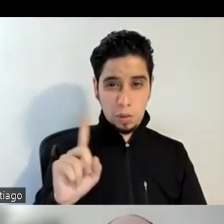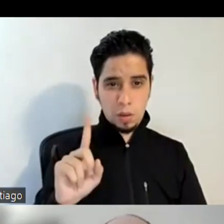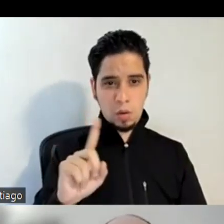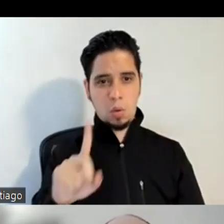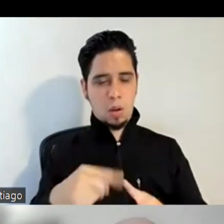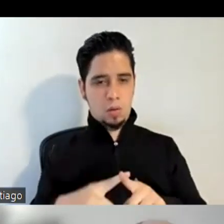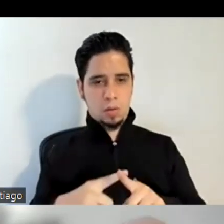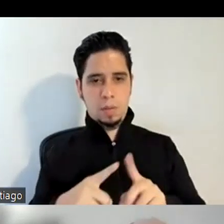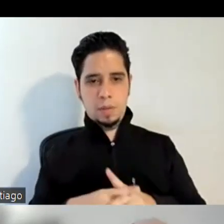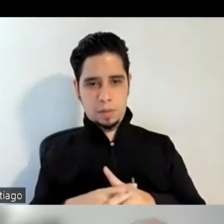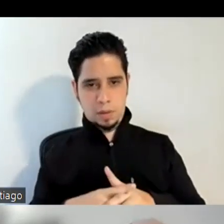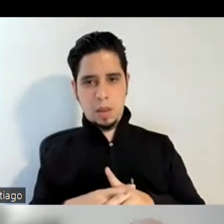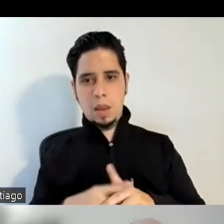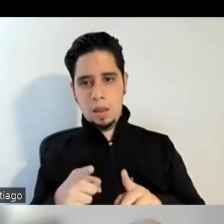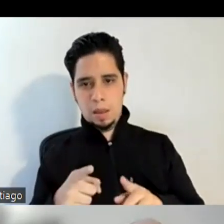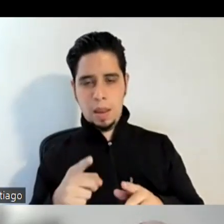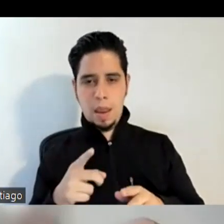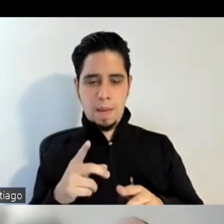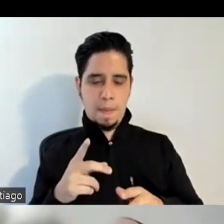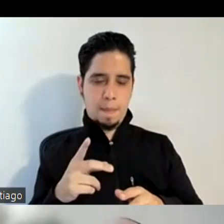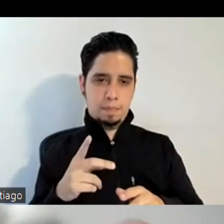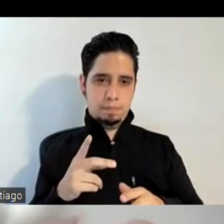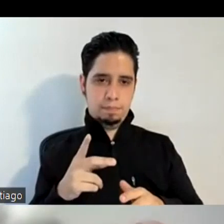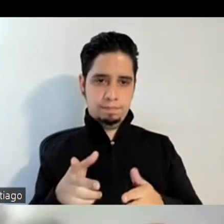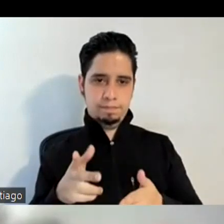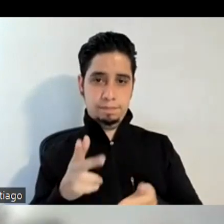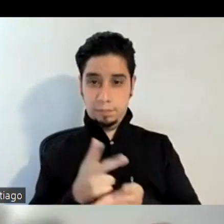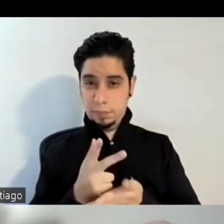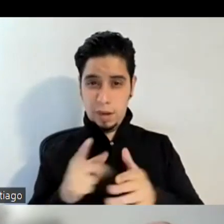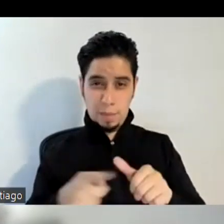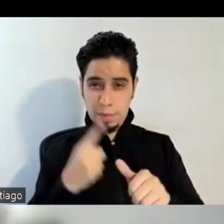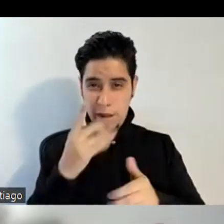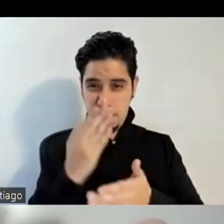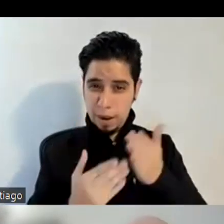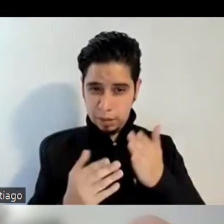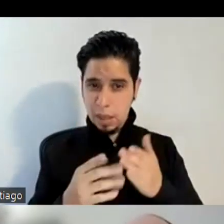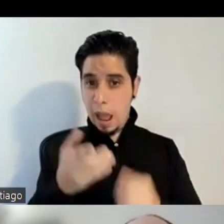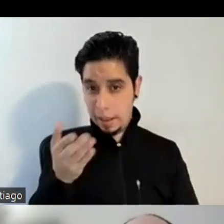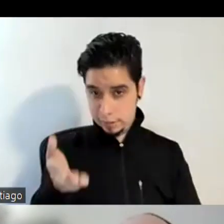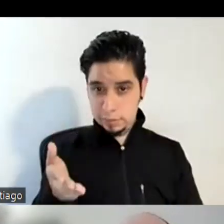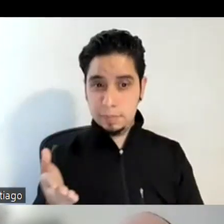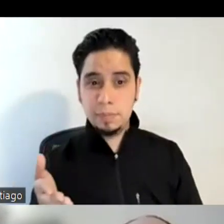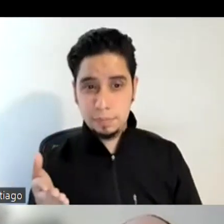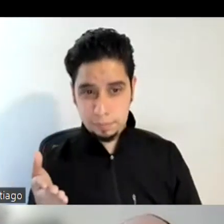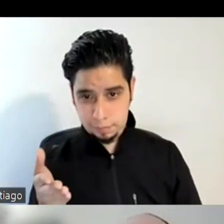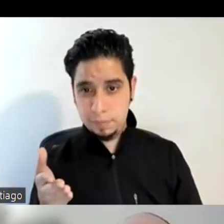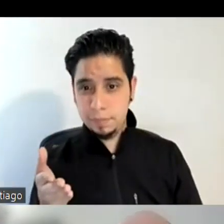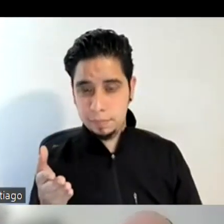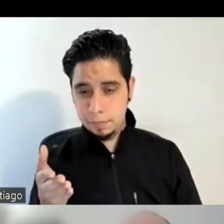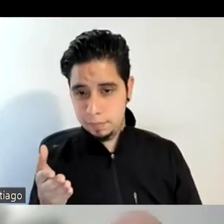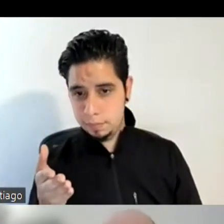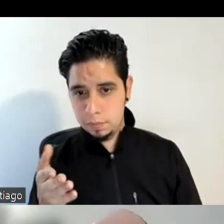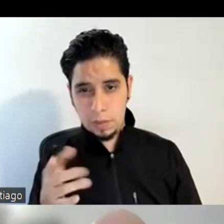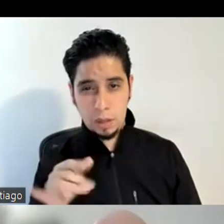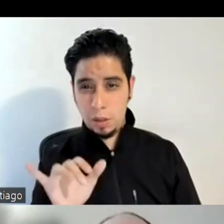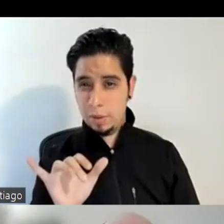empieza el estacionamiento, es la primera parte. No llegue a la parte de atrás. No. La primera parte, rápido. Ahí va. Esto pega detrás con el